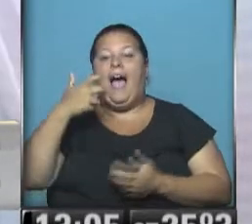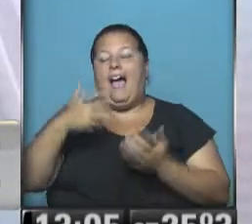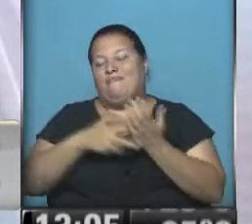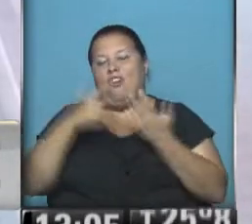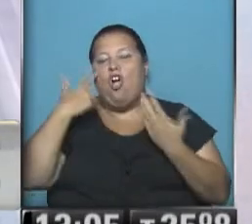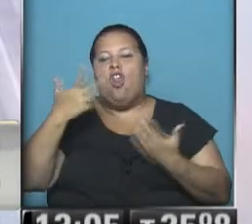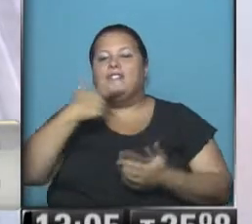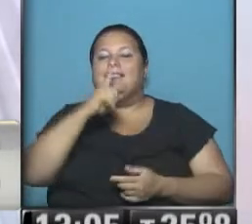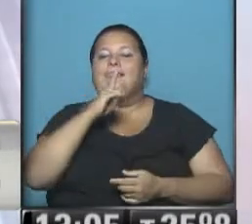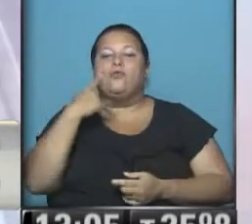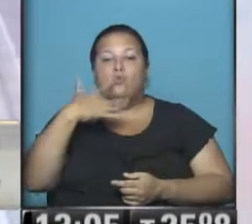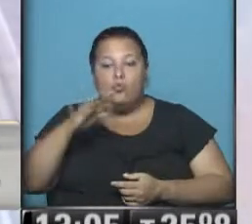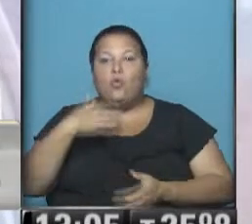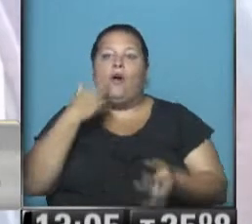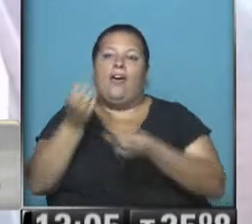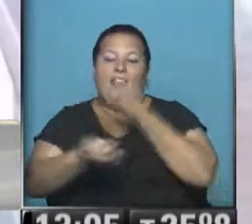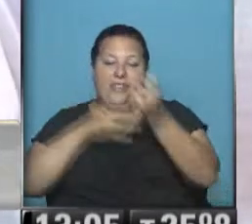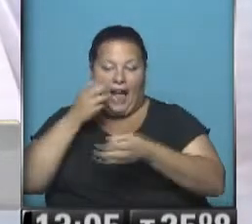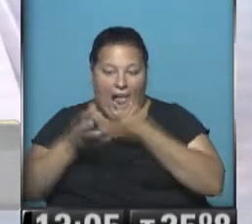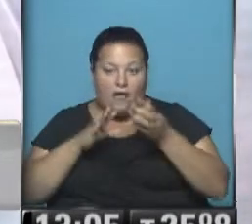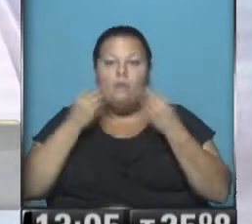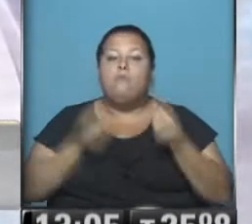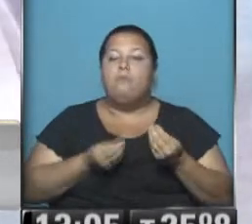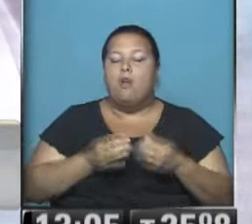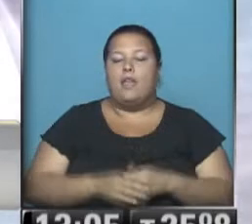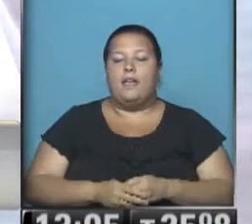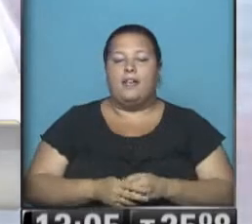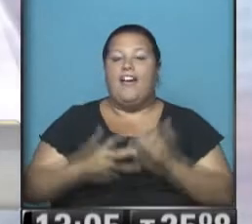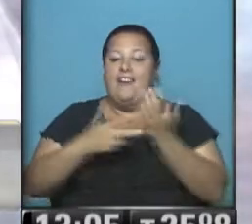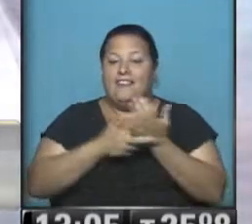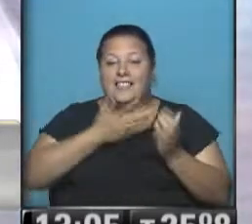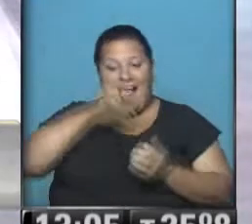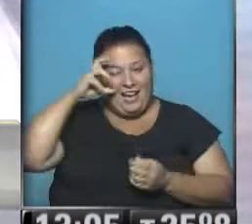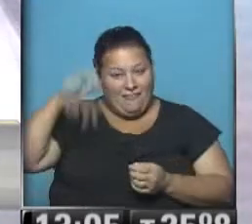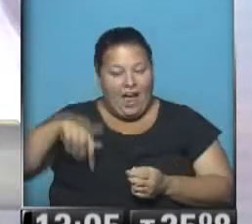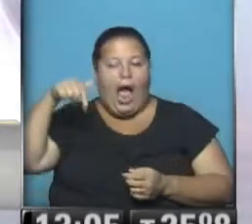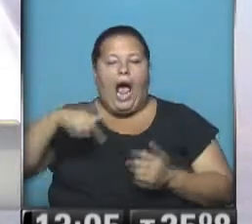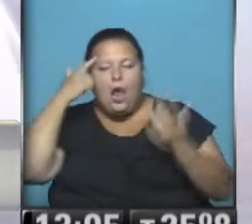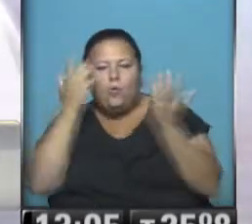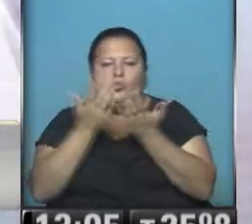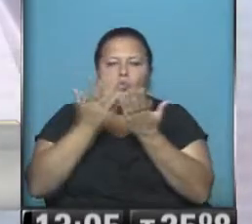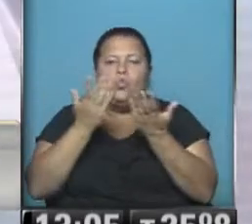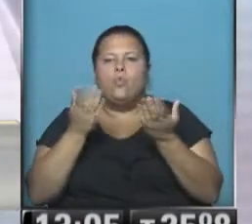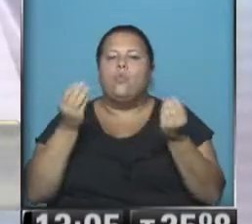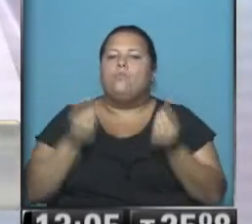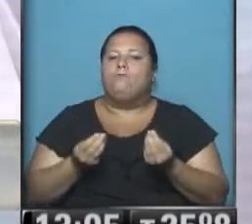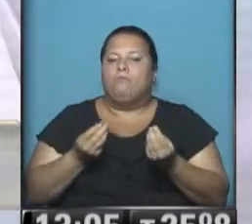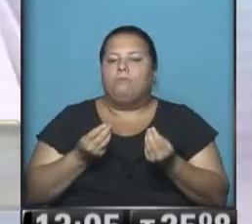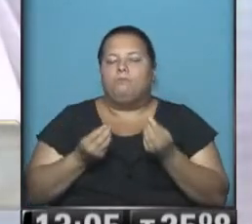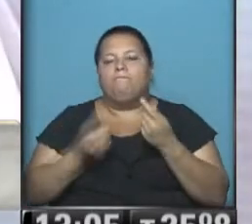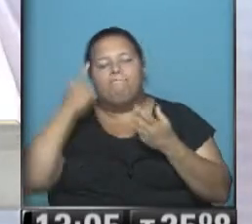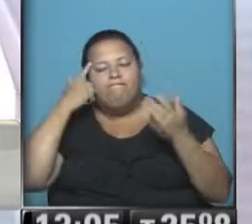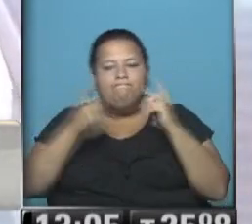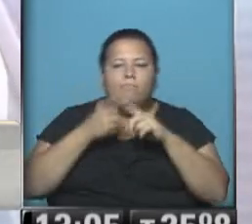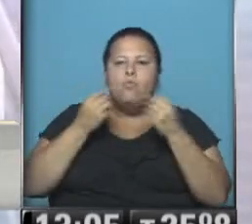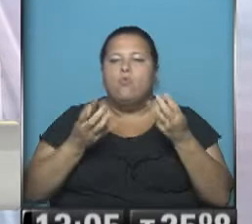como Jaime Estiuso, preste declaración, ya que la fiscal Fein está en estos momentos estudiando y concentrando